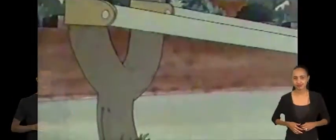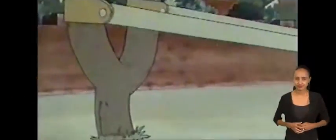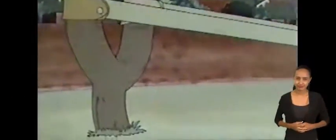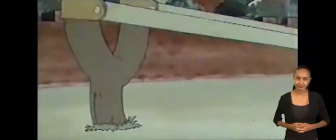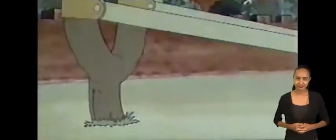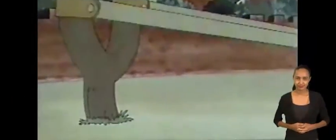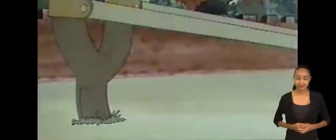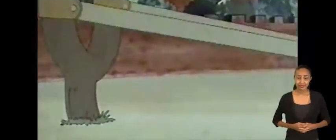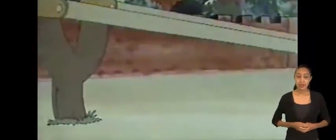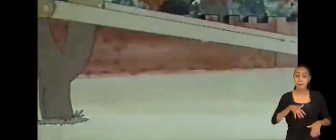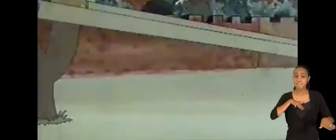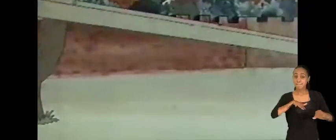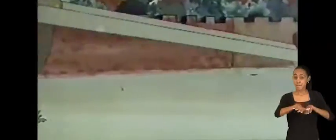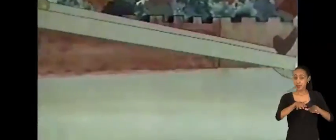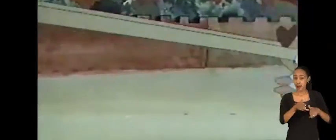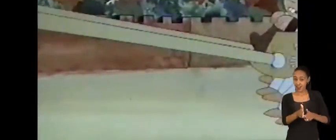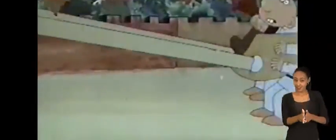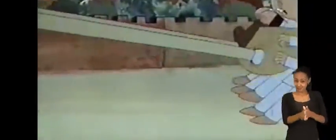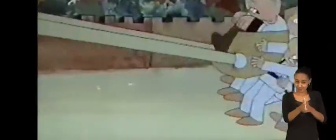¡Preparen!